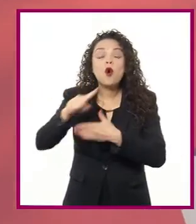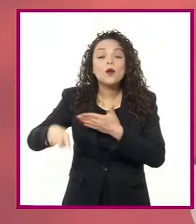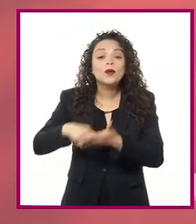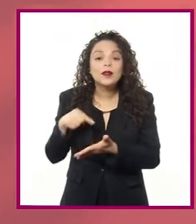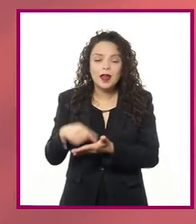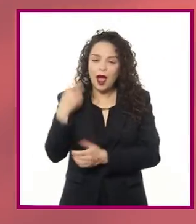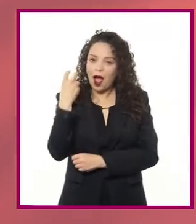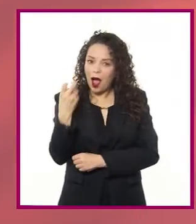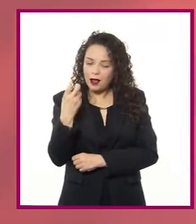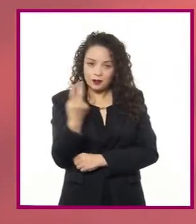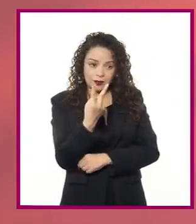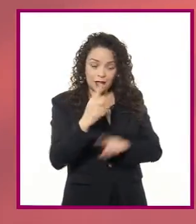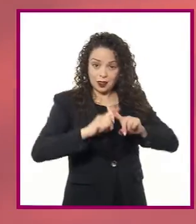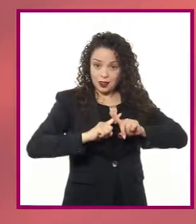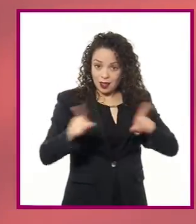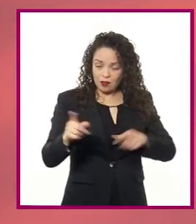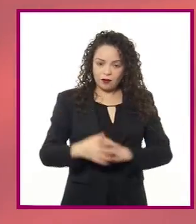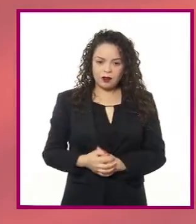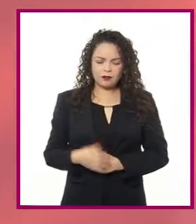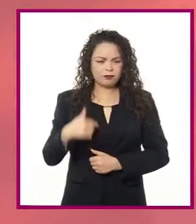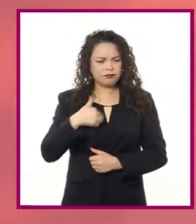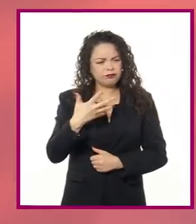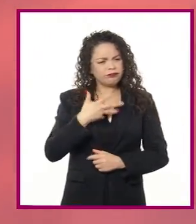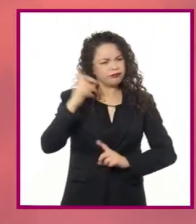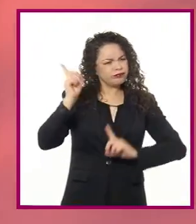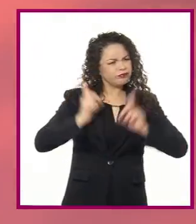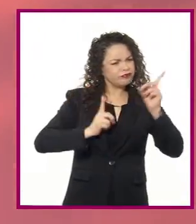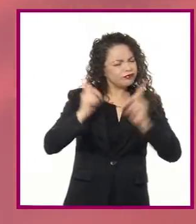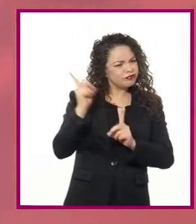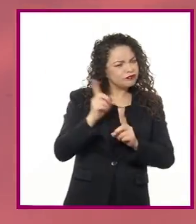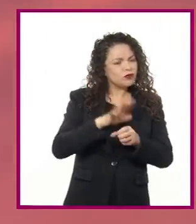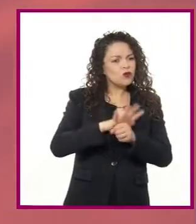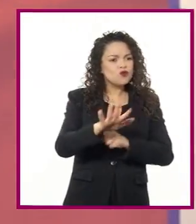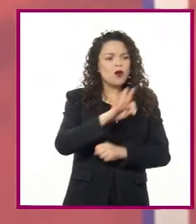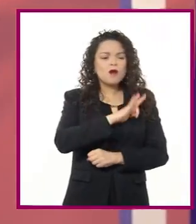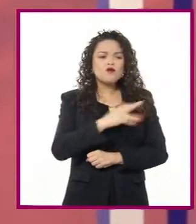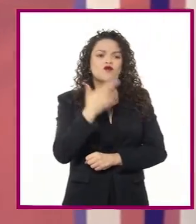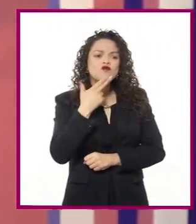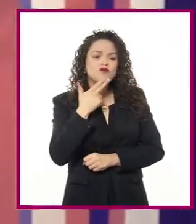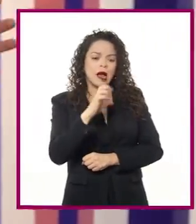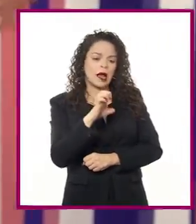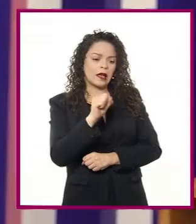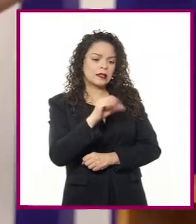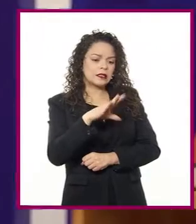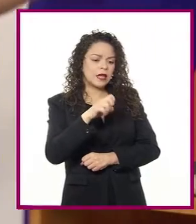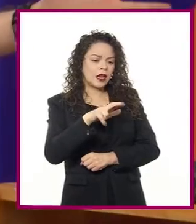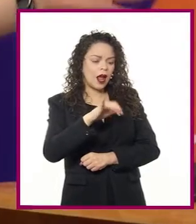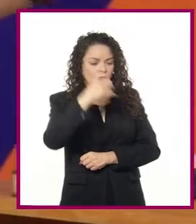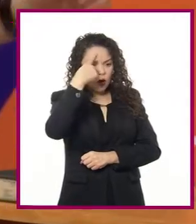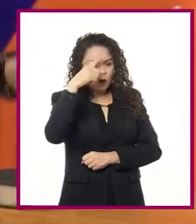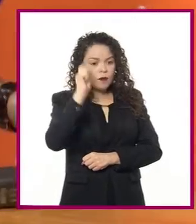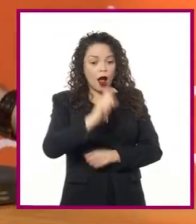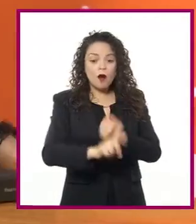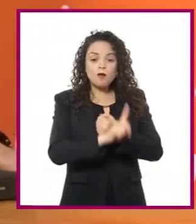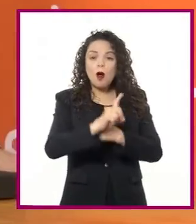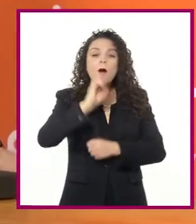duda. ¿Qué tipo de escenario puedo utilizar para crear una historieta sobre el problema de la